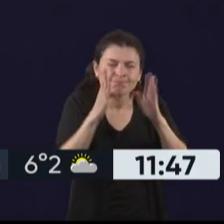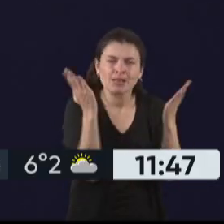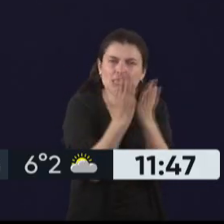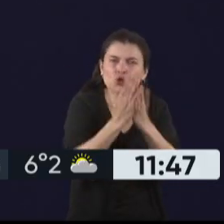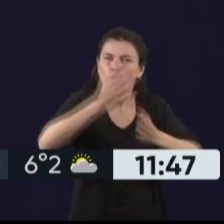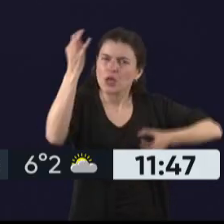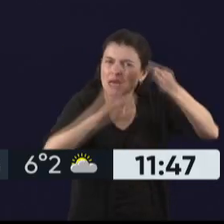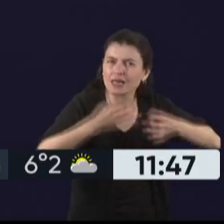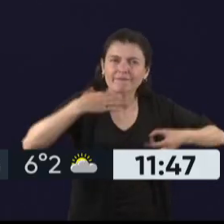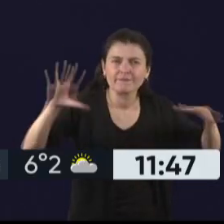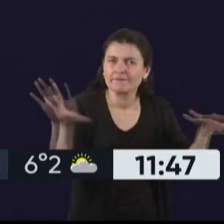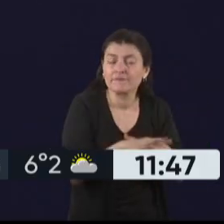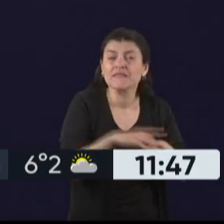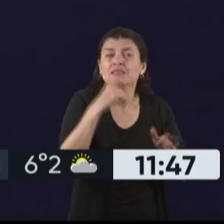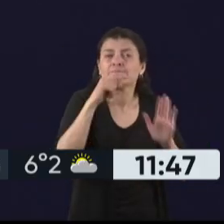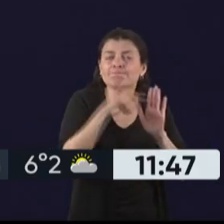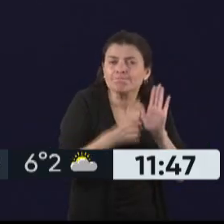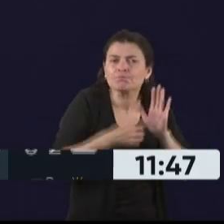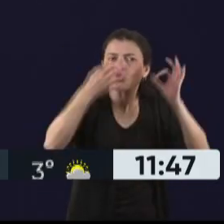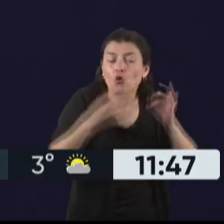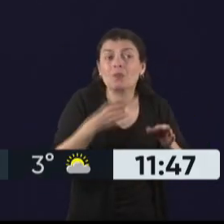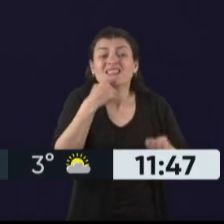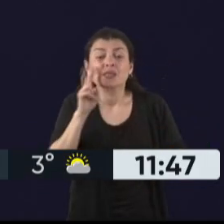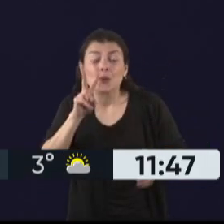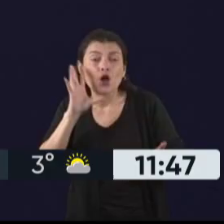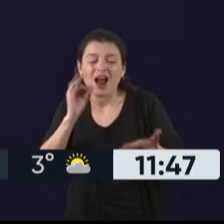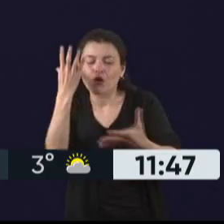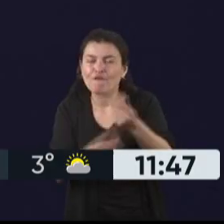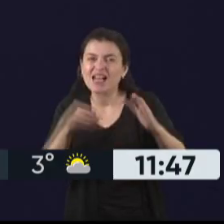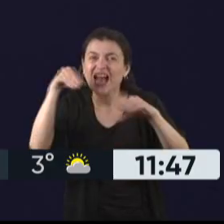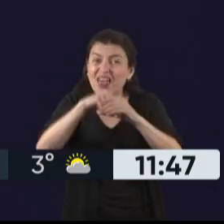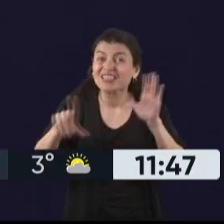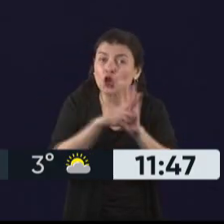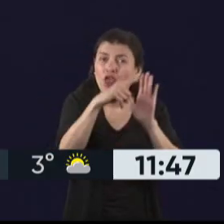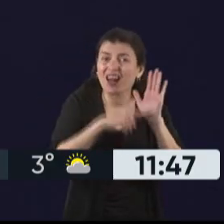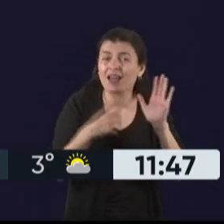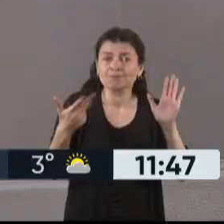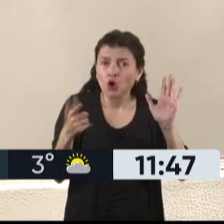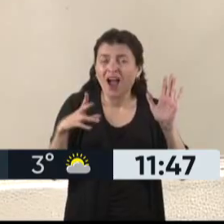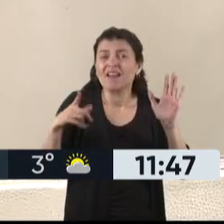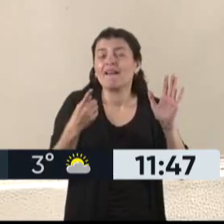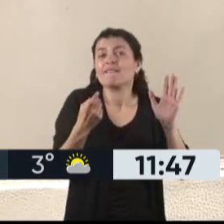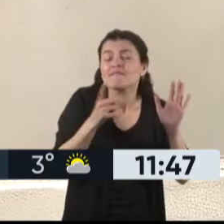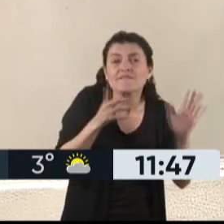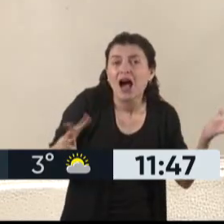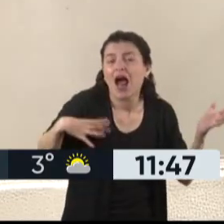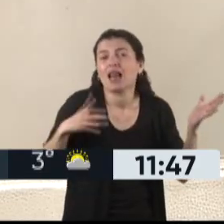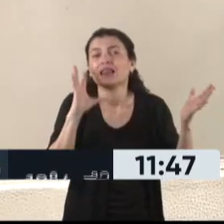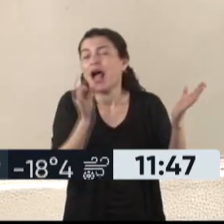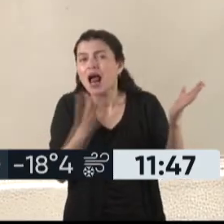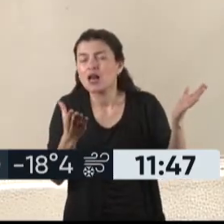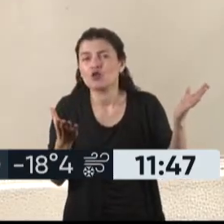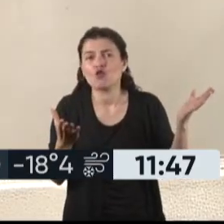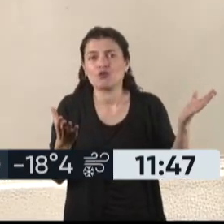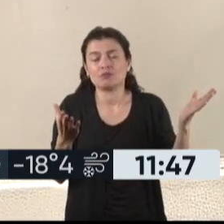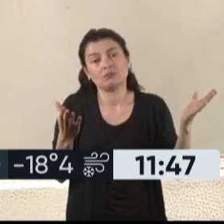si no cumple alguno de los requisitos, ocurrirá lo mismo que ocurrió con la otra ley. En el caso de discapacidad, ¿están pensando en algún tipo de